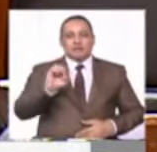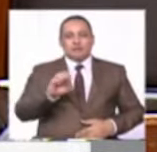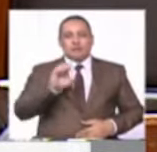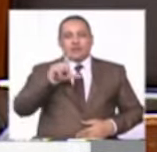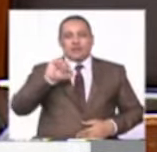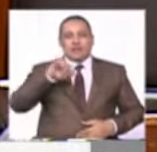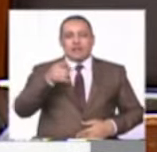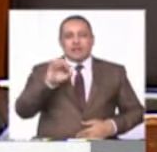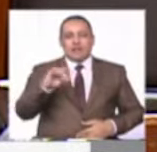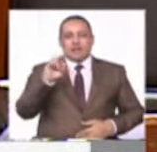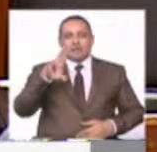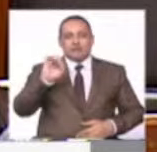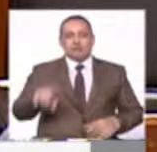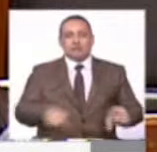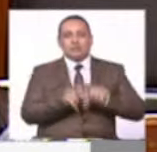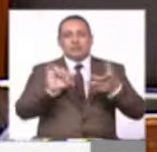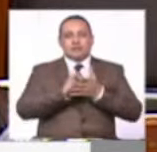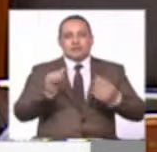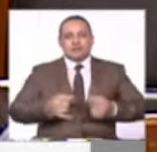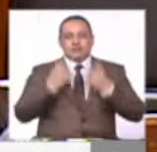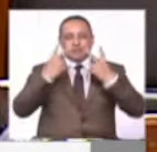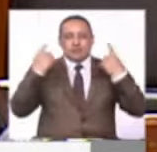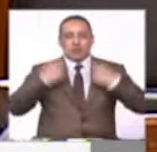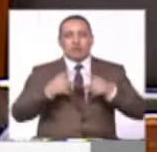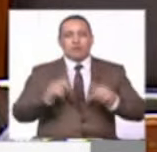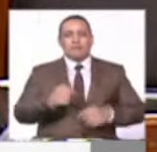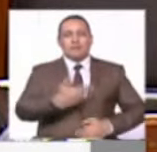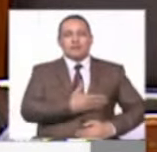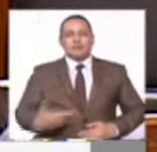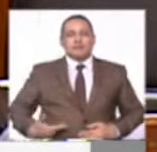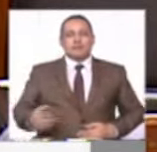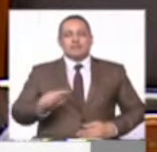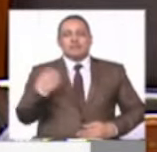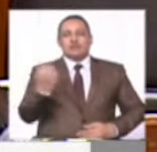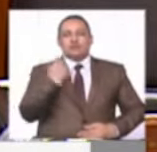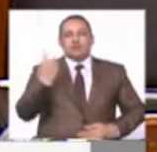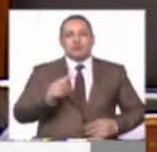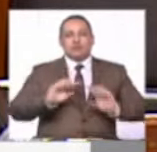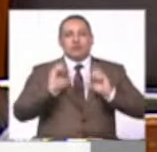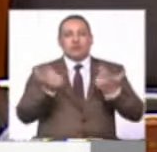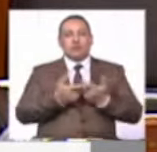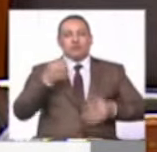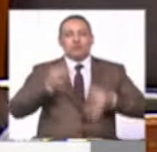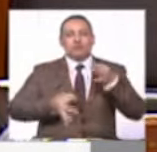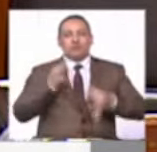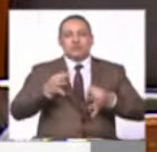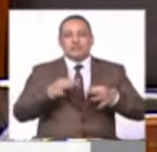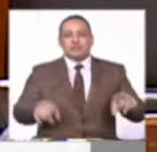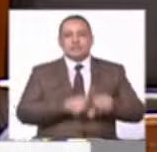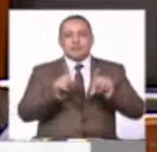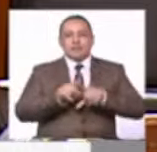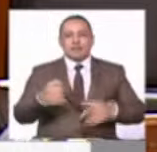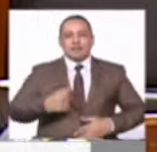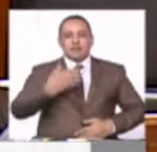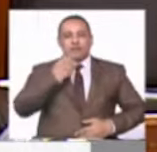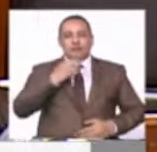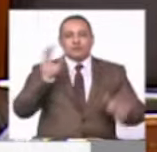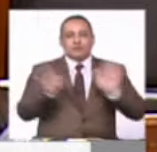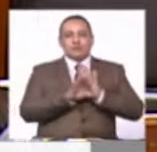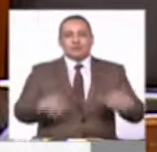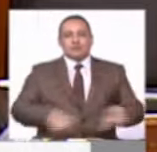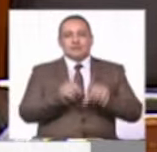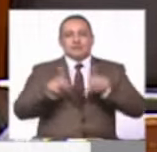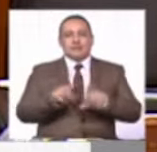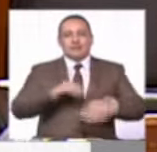Ros en su calidad de presidente de la junta Nacional de Justicia siendo que en el mejor de los casos